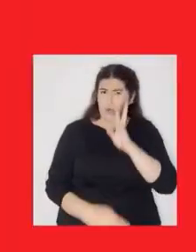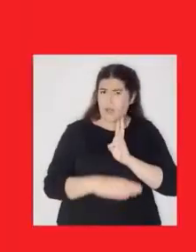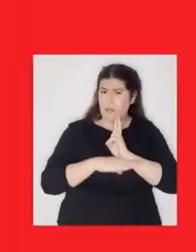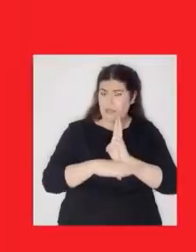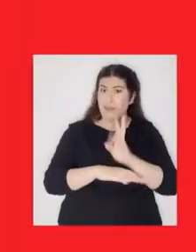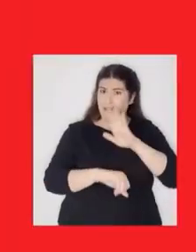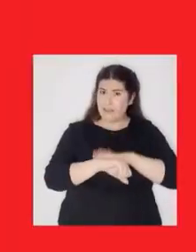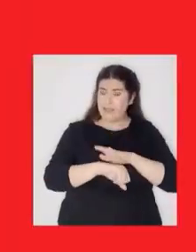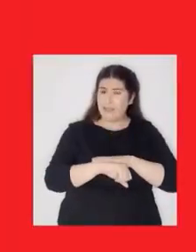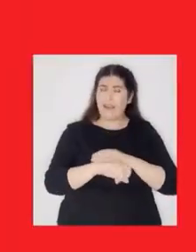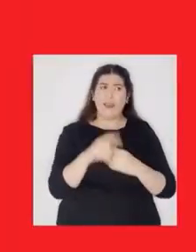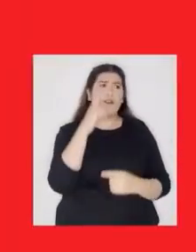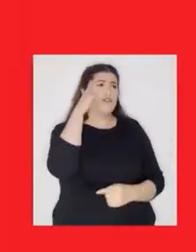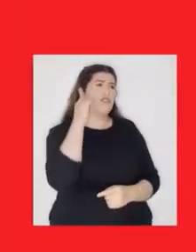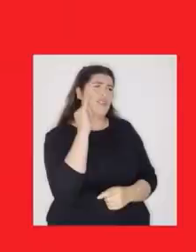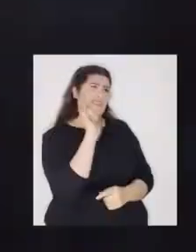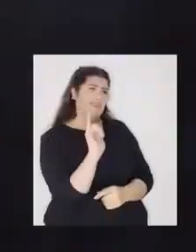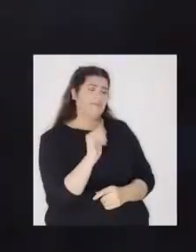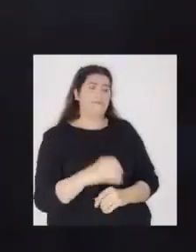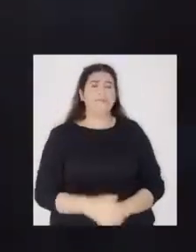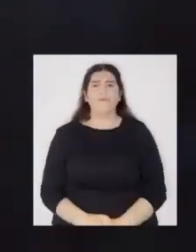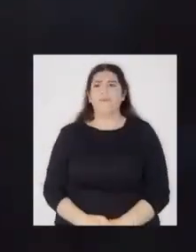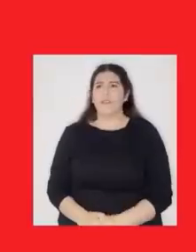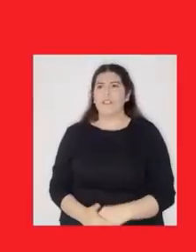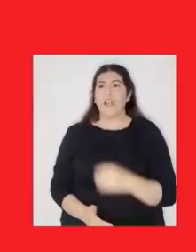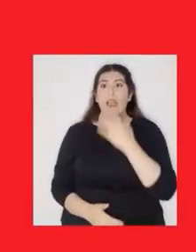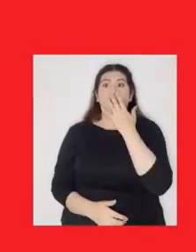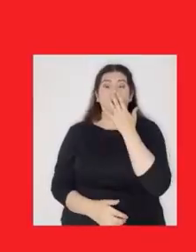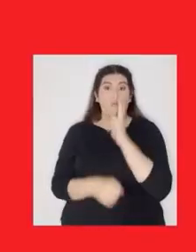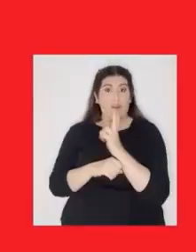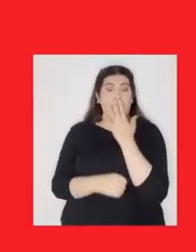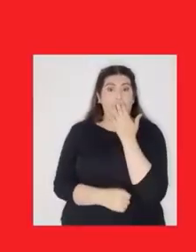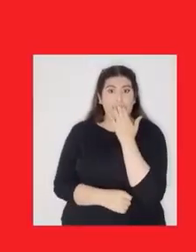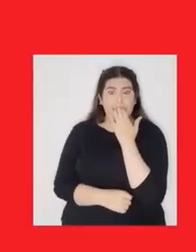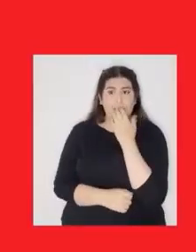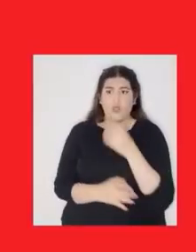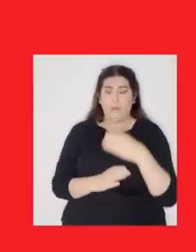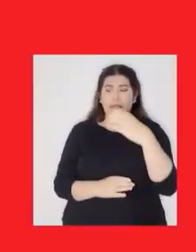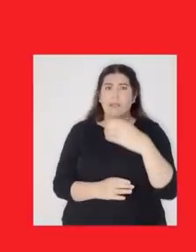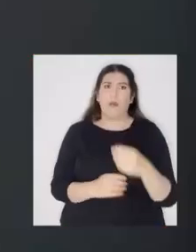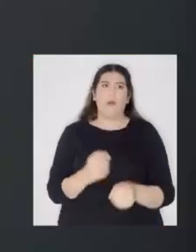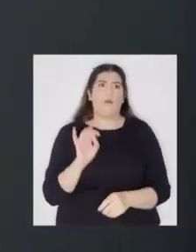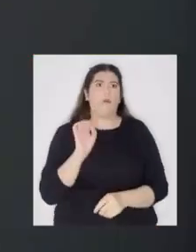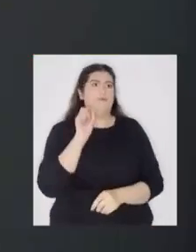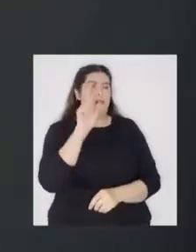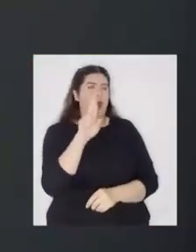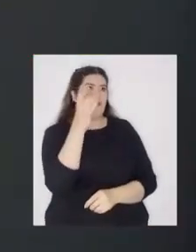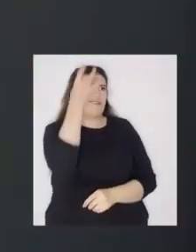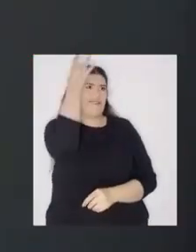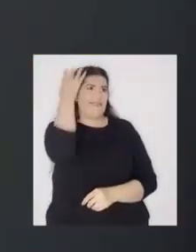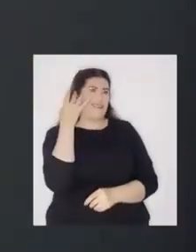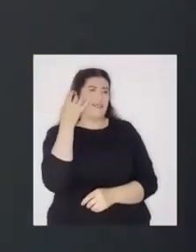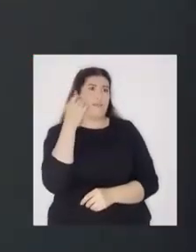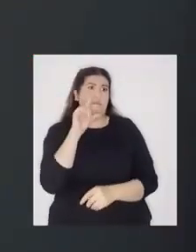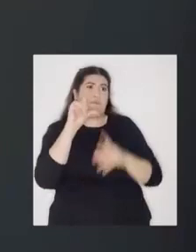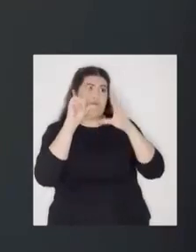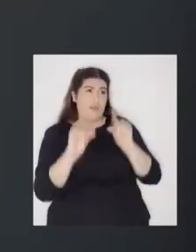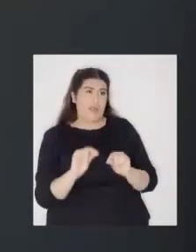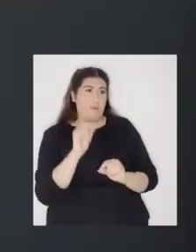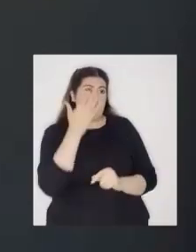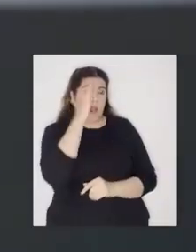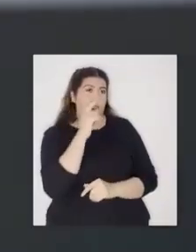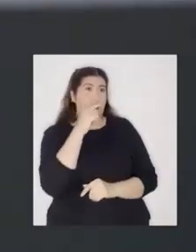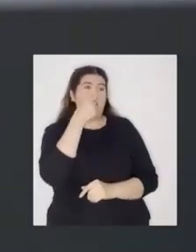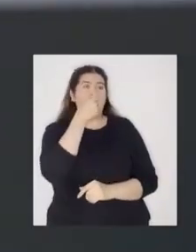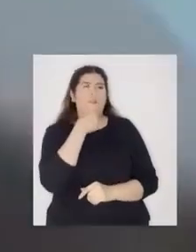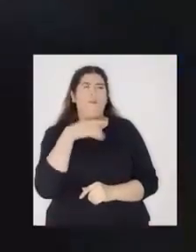¿Eduardo Artés es el único representante de la izquierda? Yo creo que sí. Si el profe Artés no pasa... Bueno, peor es Kast. Así que habría que votar por